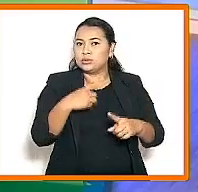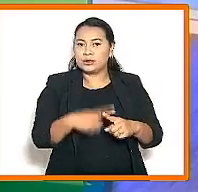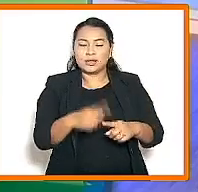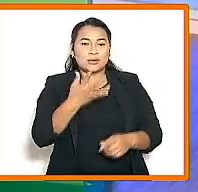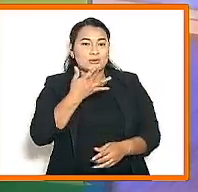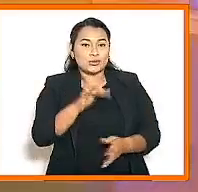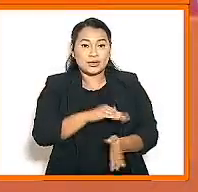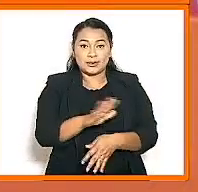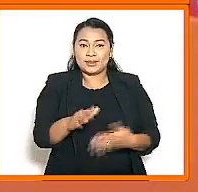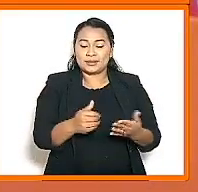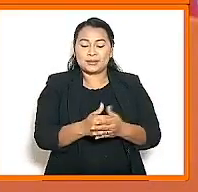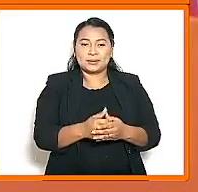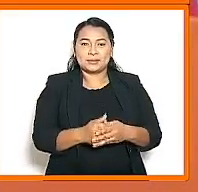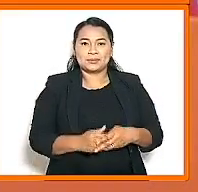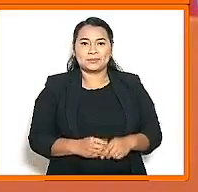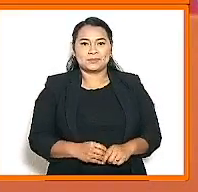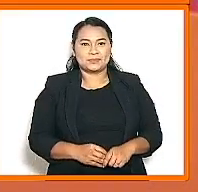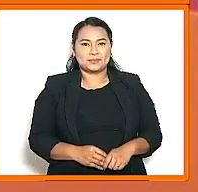y esta es